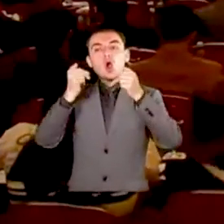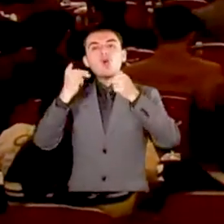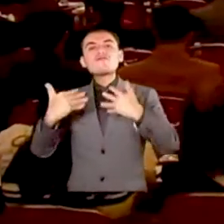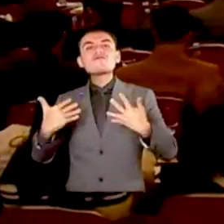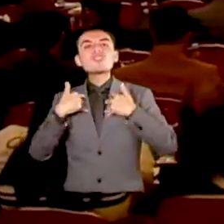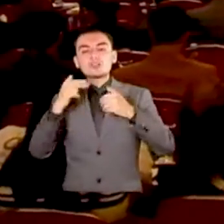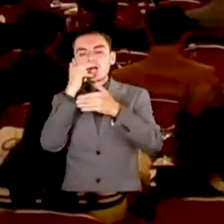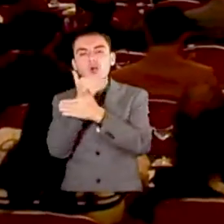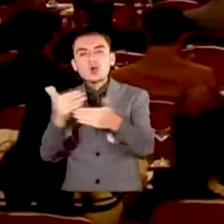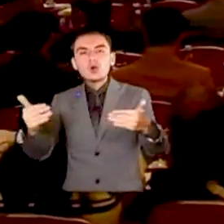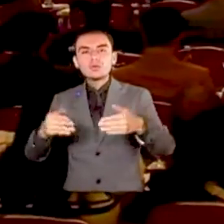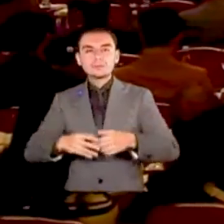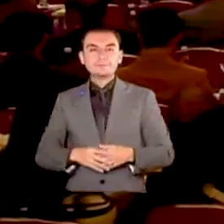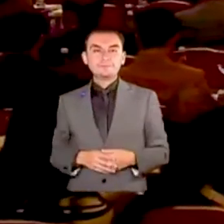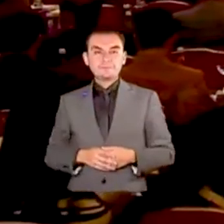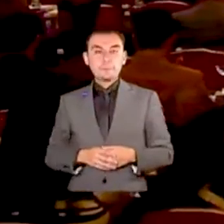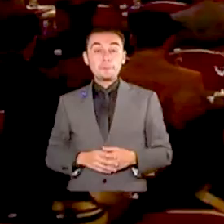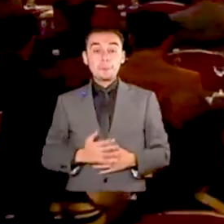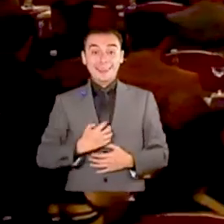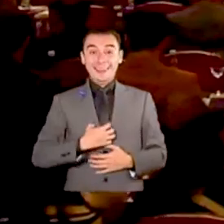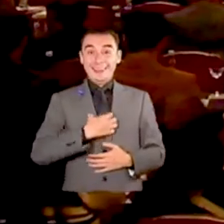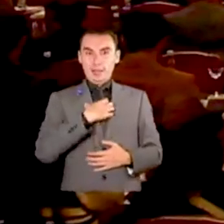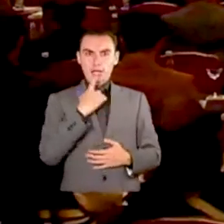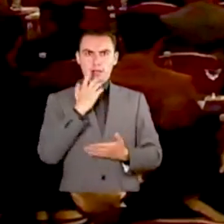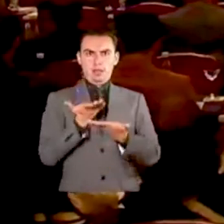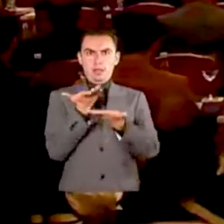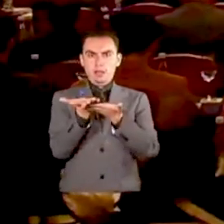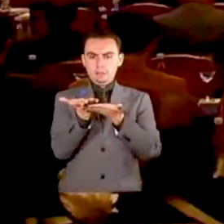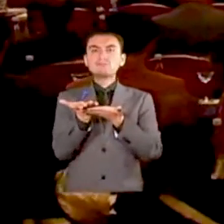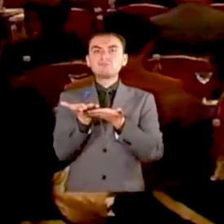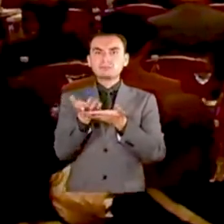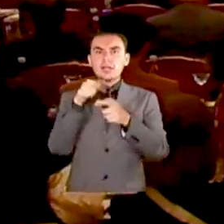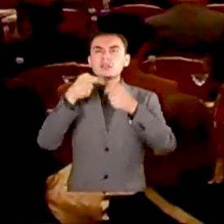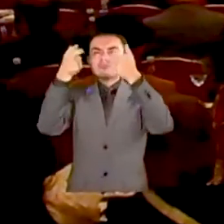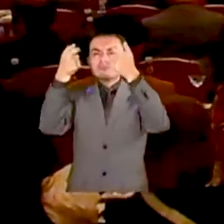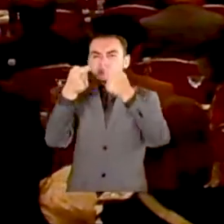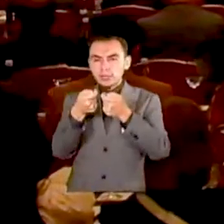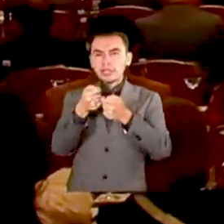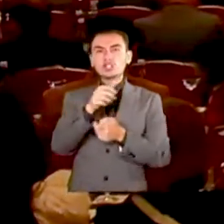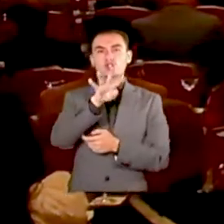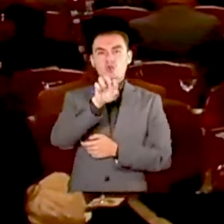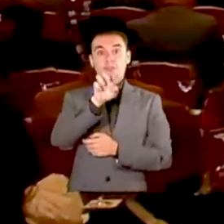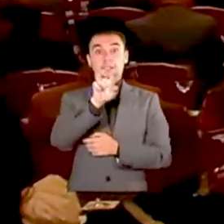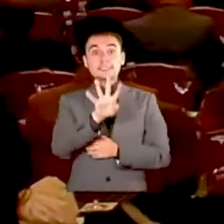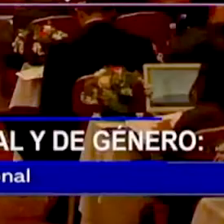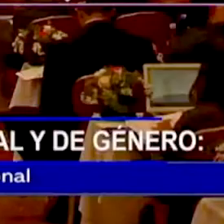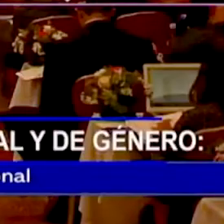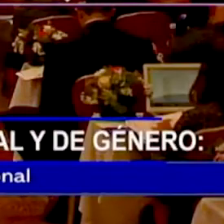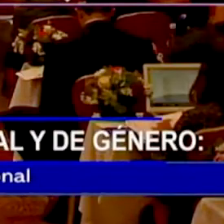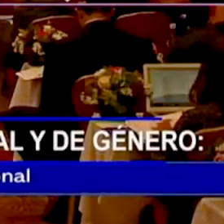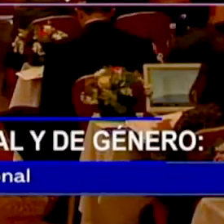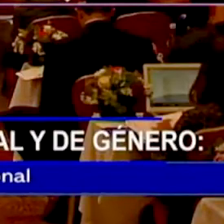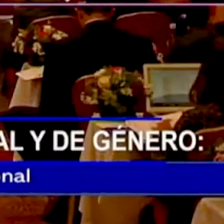niñas. El buzón de quejas dio trámite a 935 solicitudes